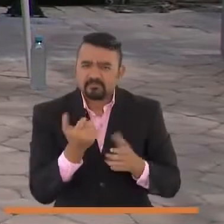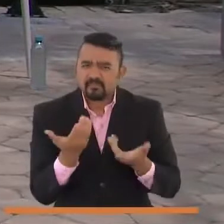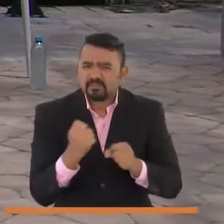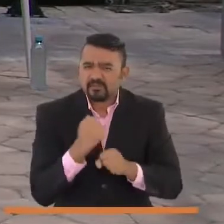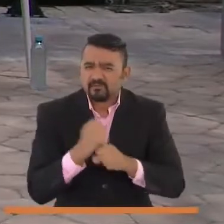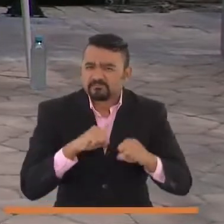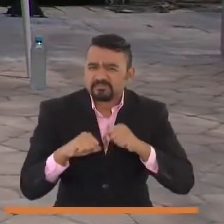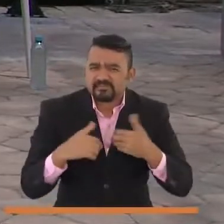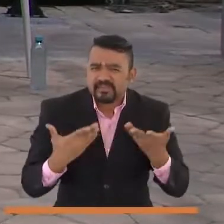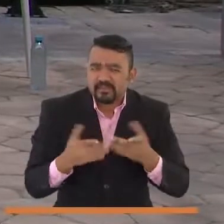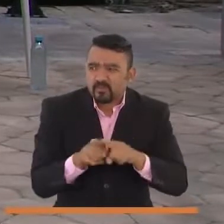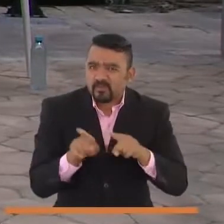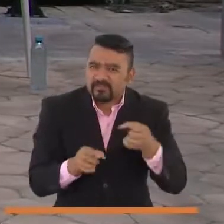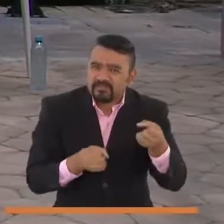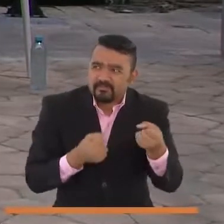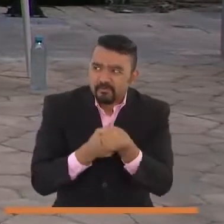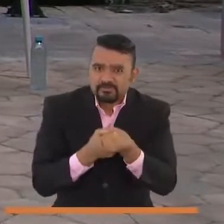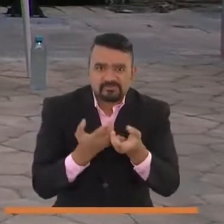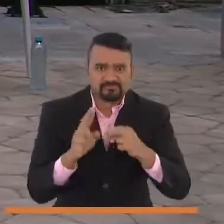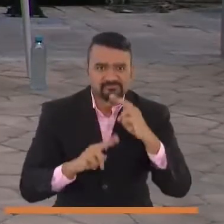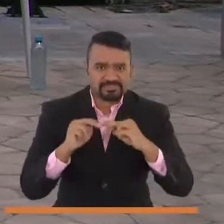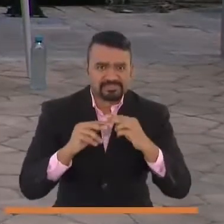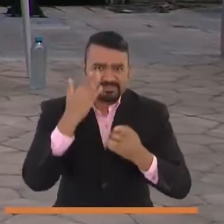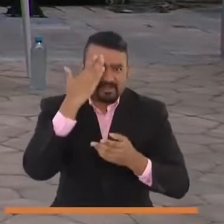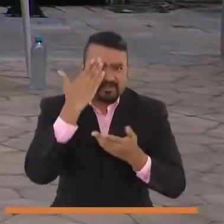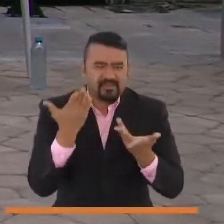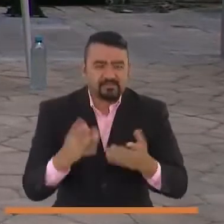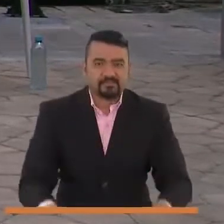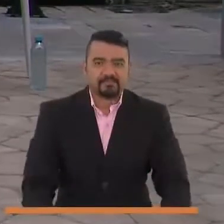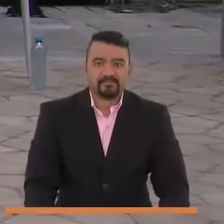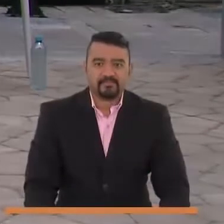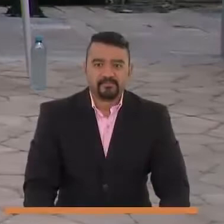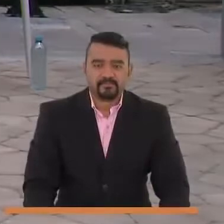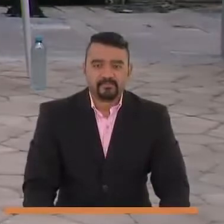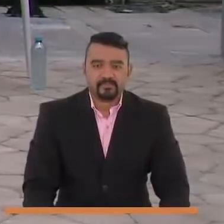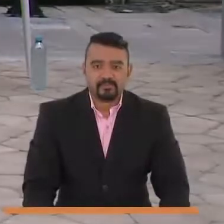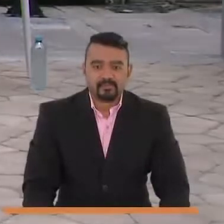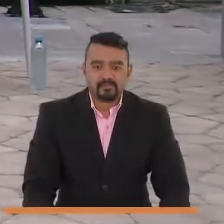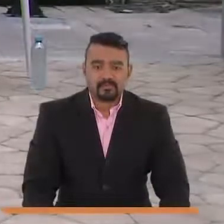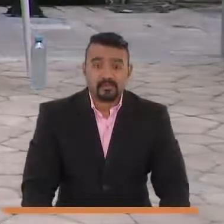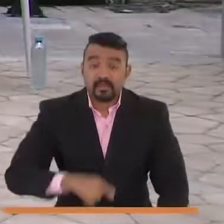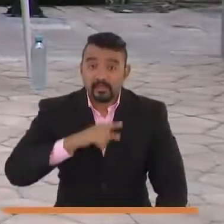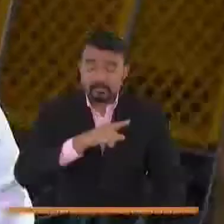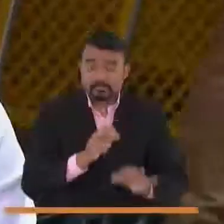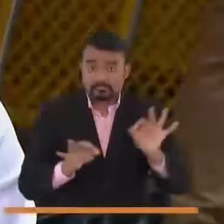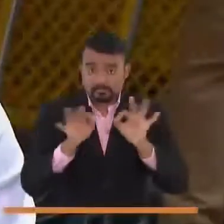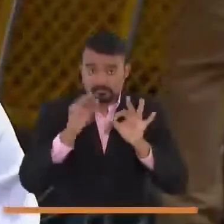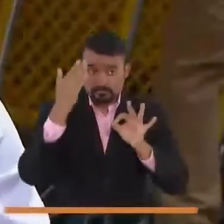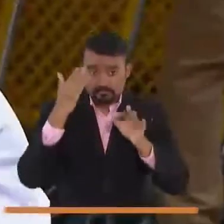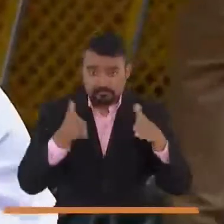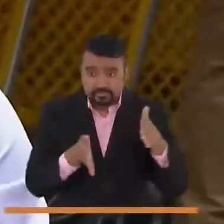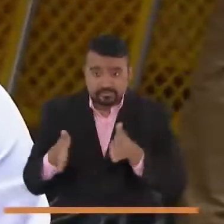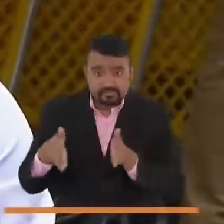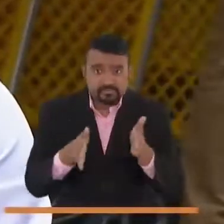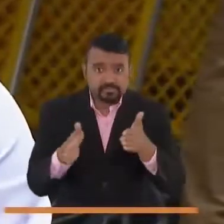hacen desde su dependencia en cuanto a infraestructura, secretario. Sí, Luisa, y televidente, es muy importante, es una obra que genera una conexión vial entre